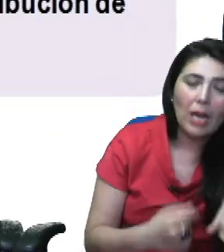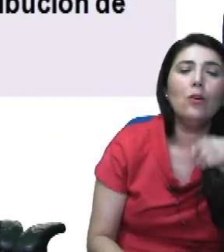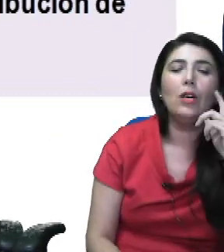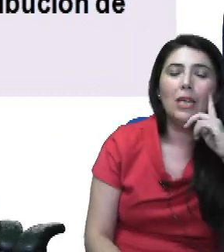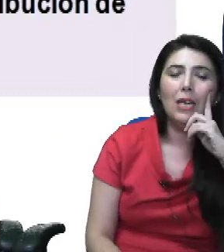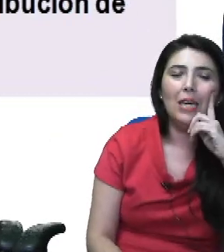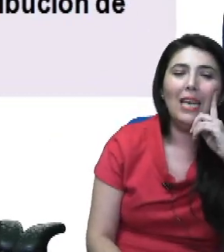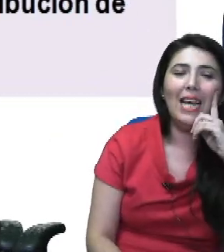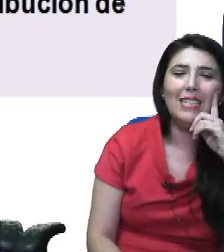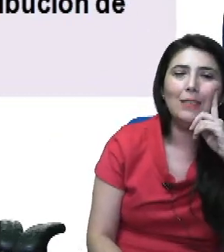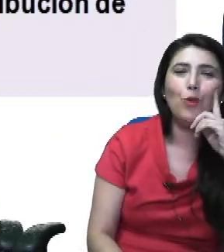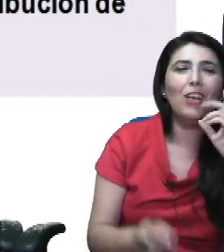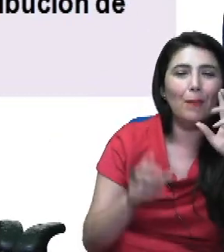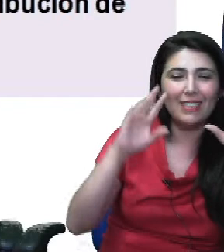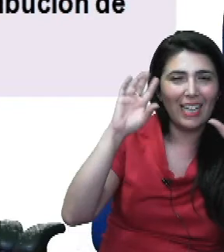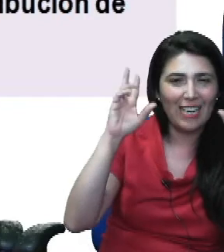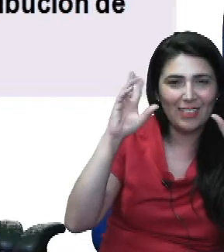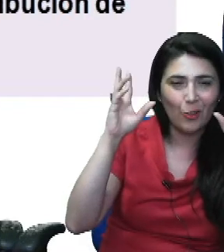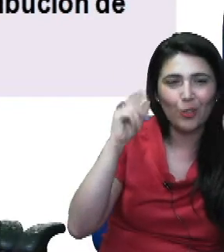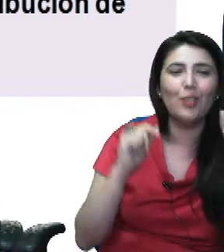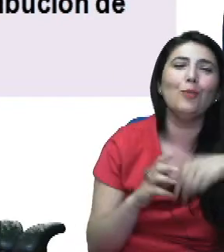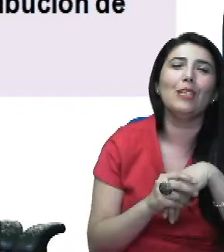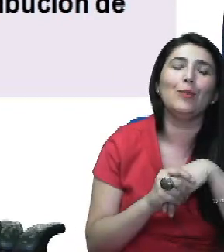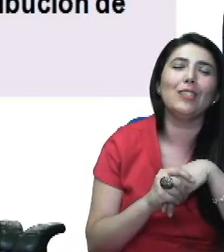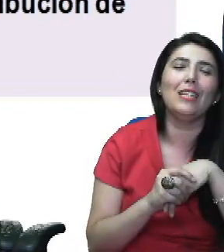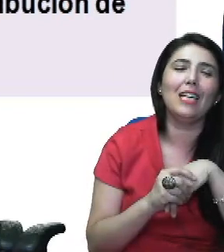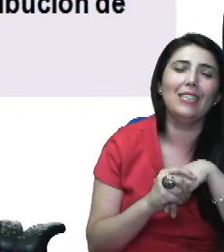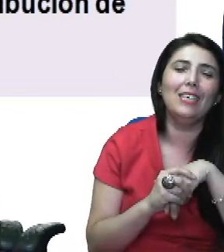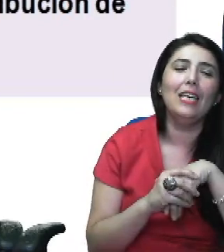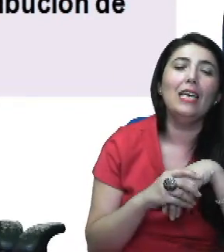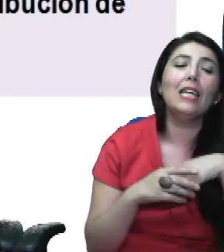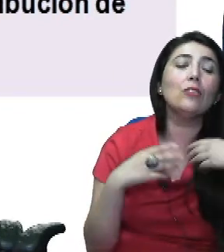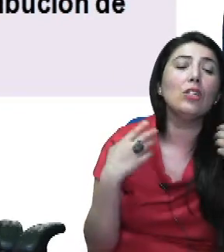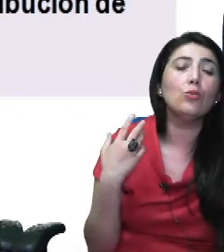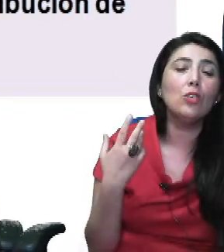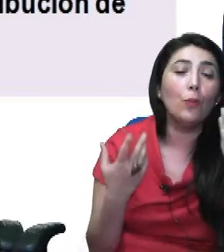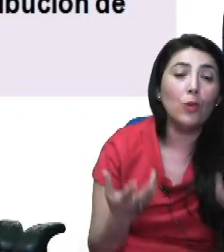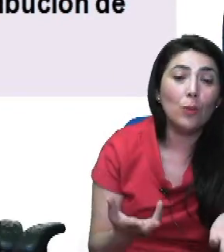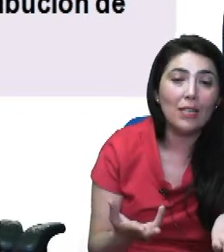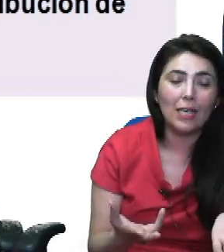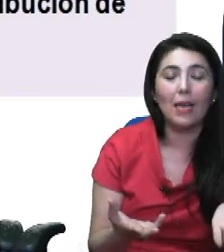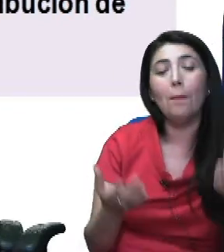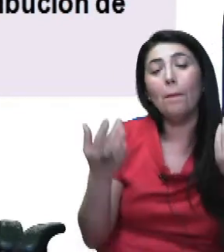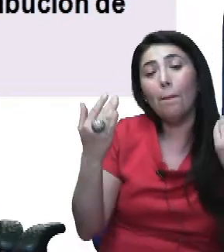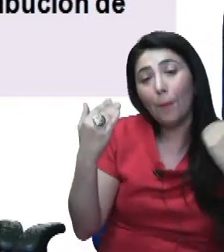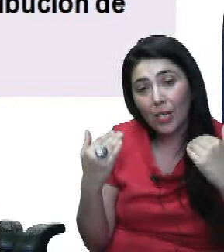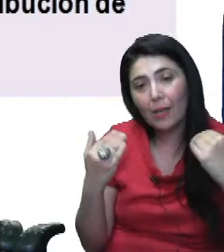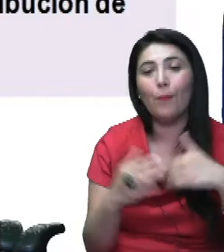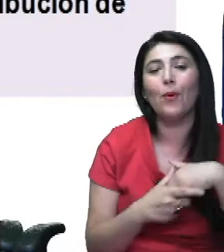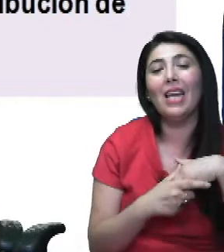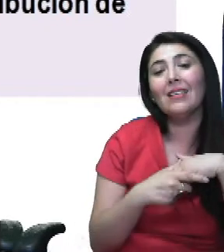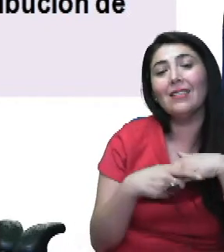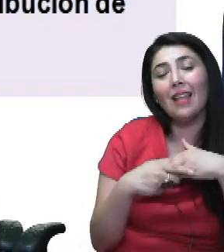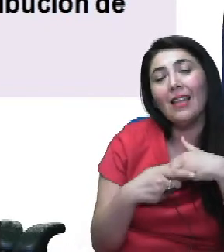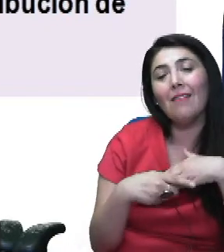otro lado, los problemas a nivel psicológico, podríamos decir así, que son inducidos por la ayuda humanitaria. Por